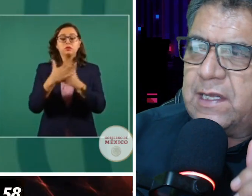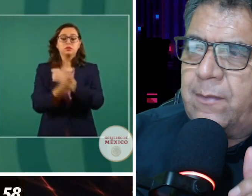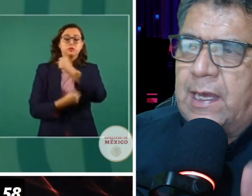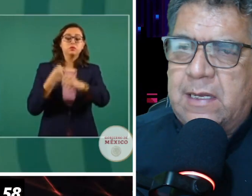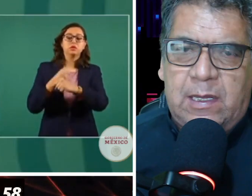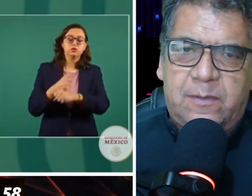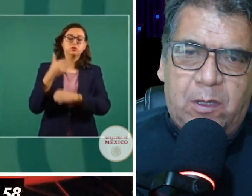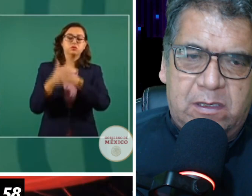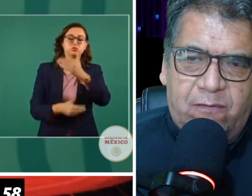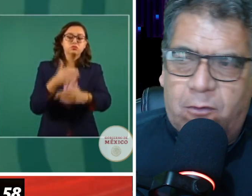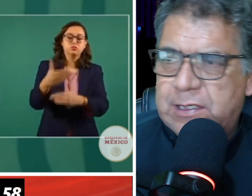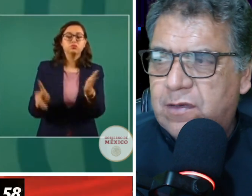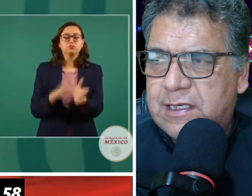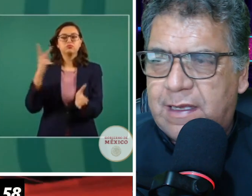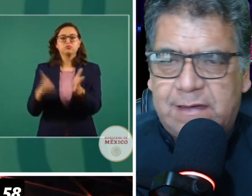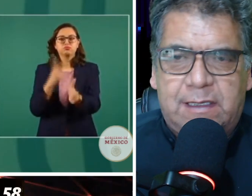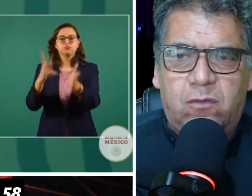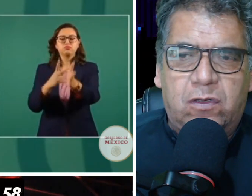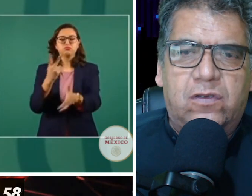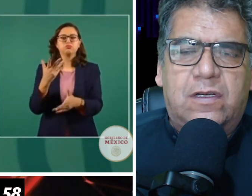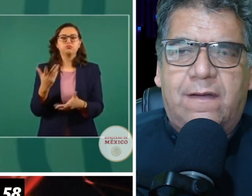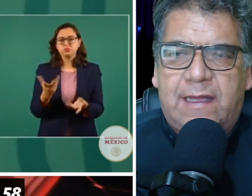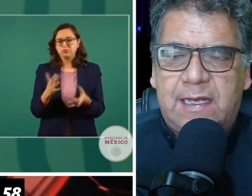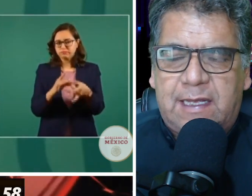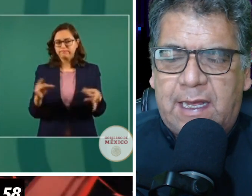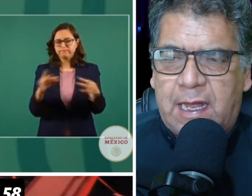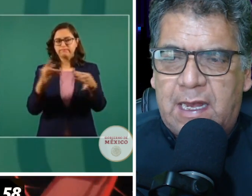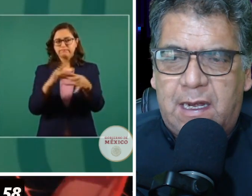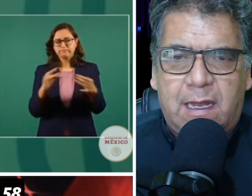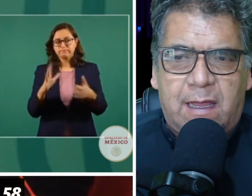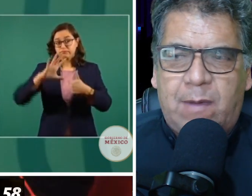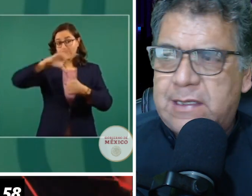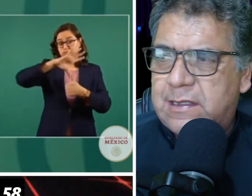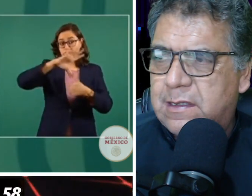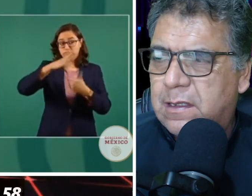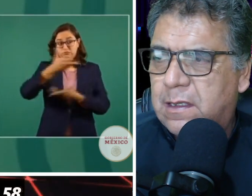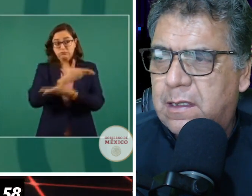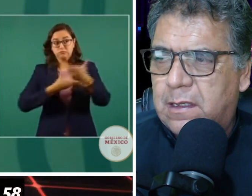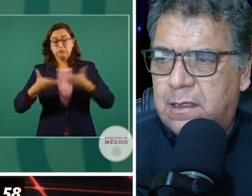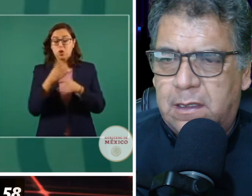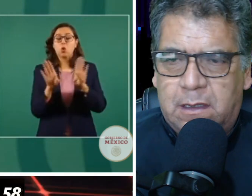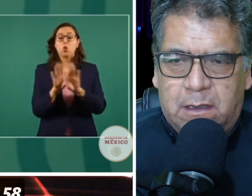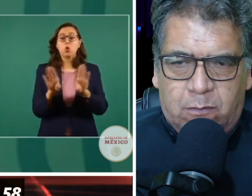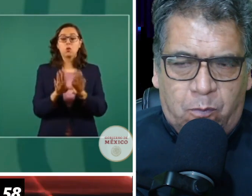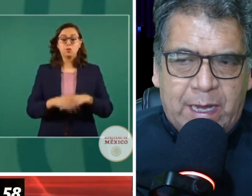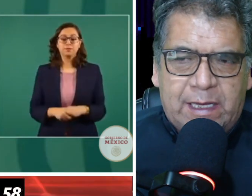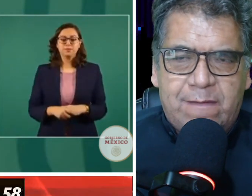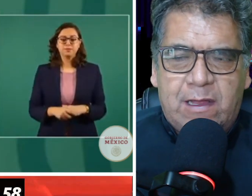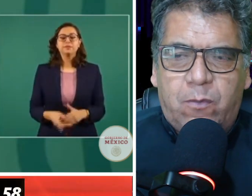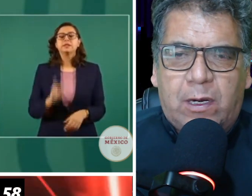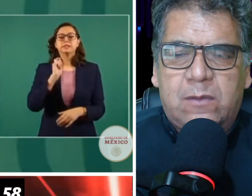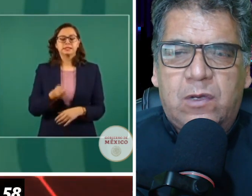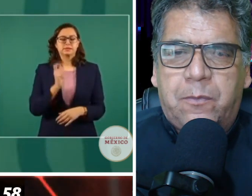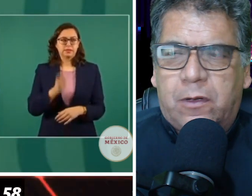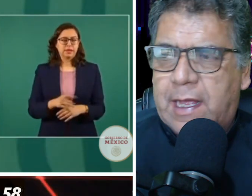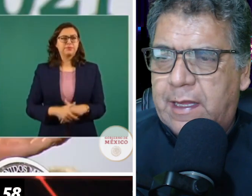Amigos y amigas, me despido de esta información. Ya sabes, si te gustó, suscríbete a este canal. Además, comparte el video